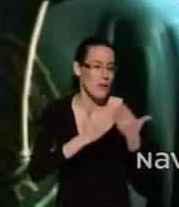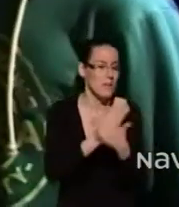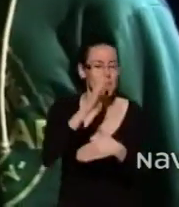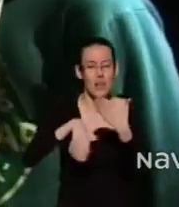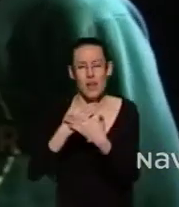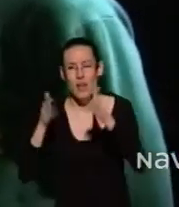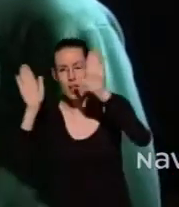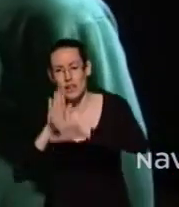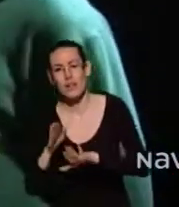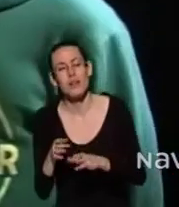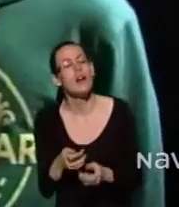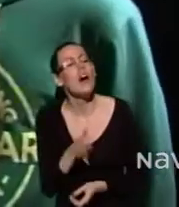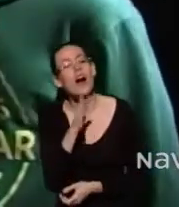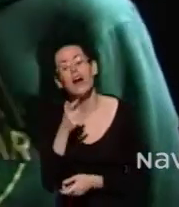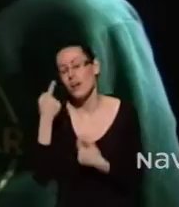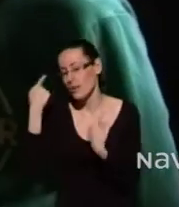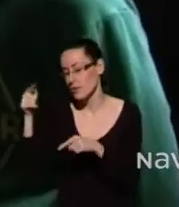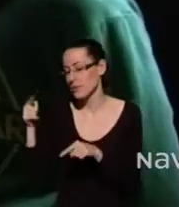venga, que ya estoy un poco cansada.